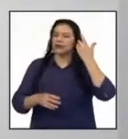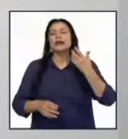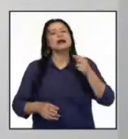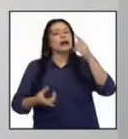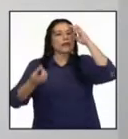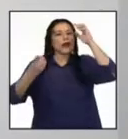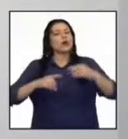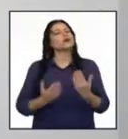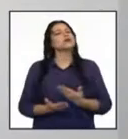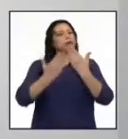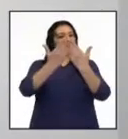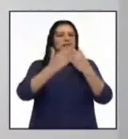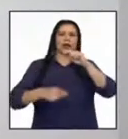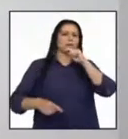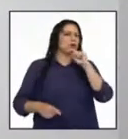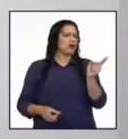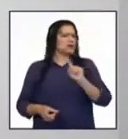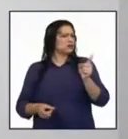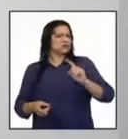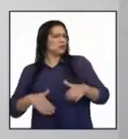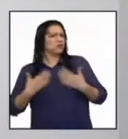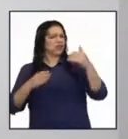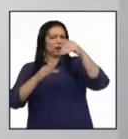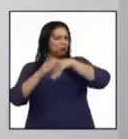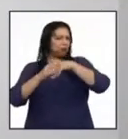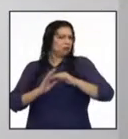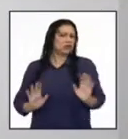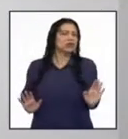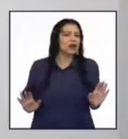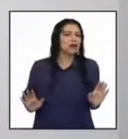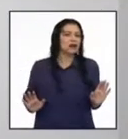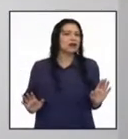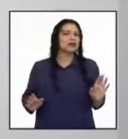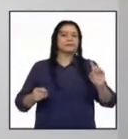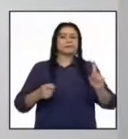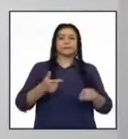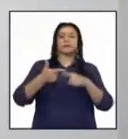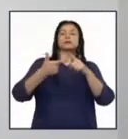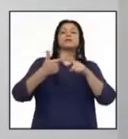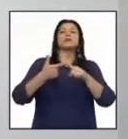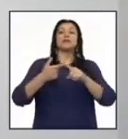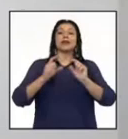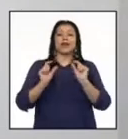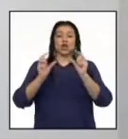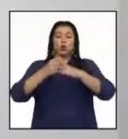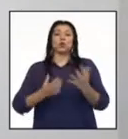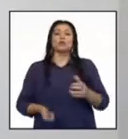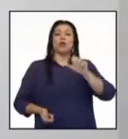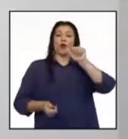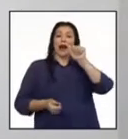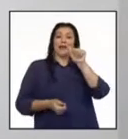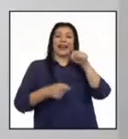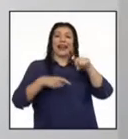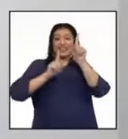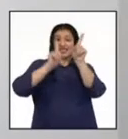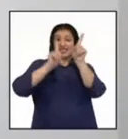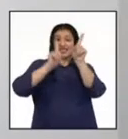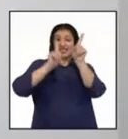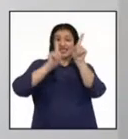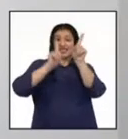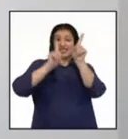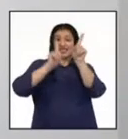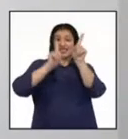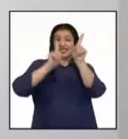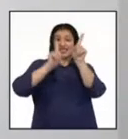esta propuesta, las mujeres no debían sufragar. Por su parte, el Partido Aprista Peruano proponía